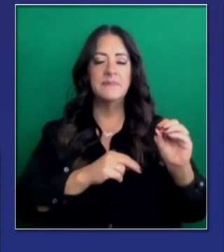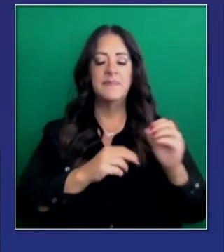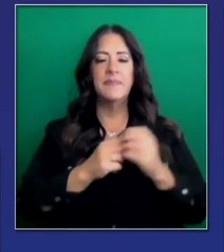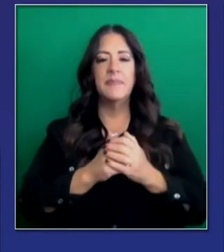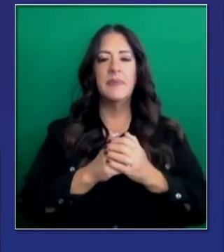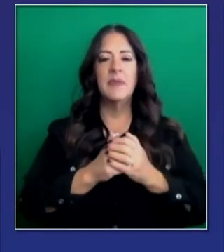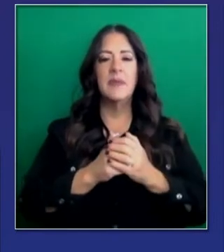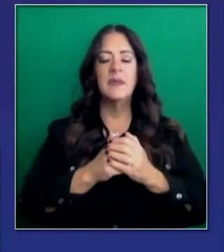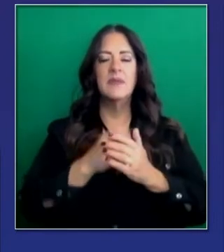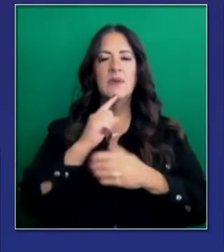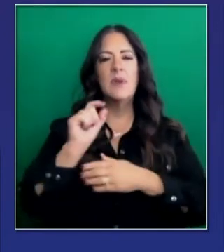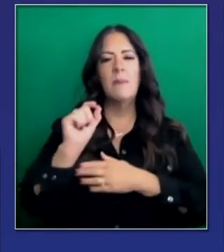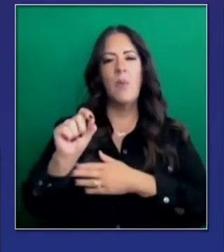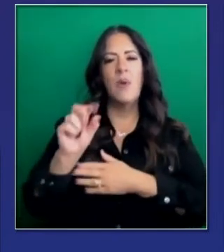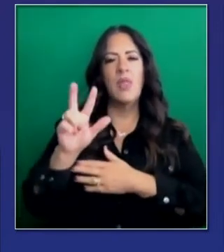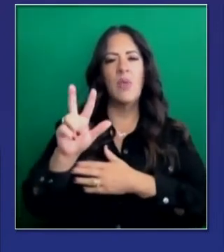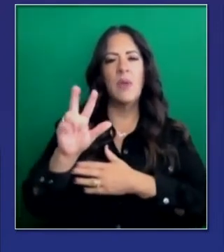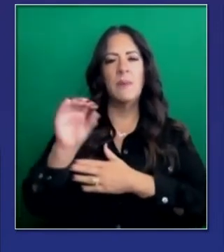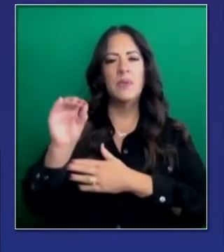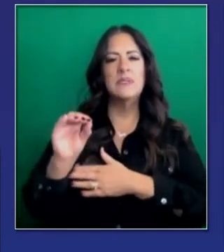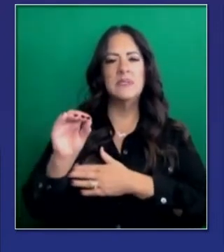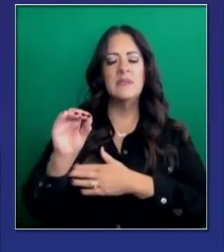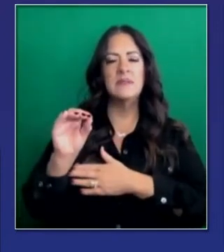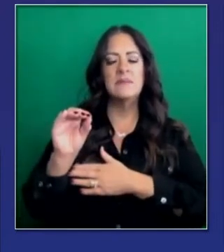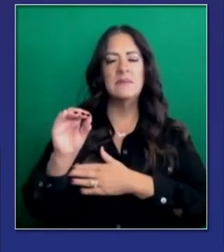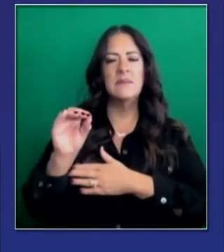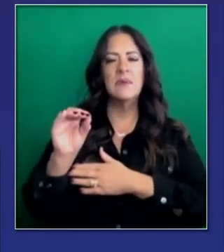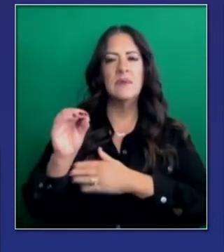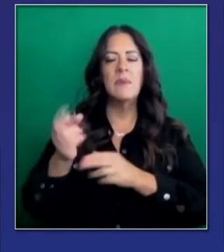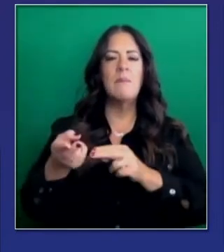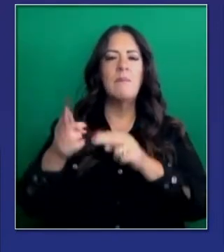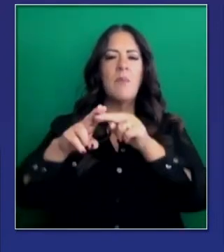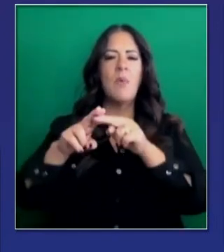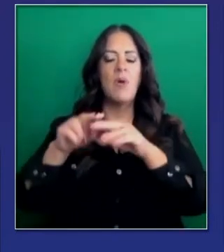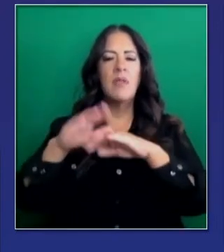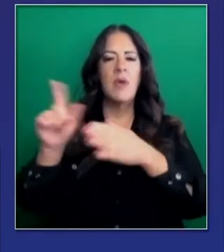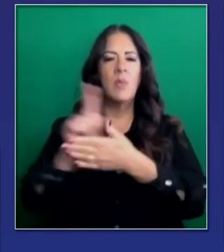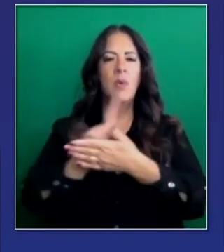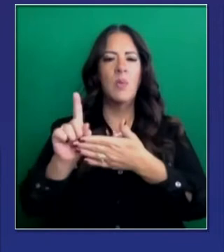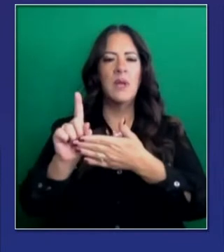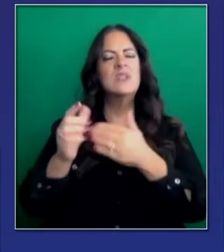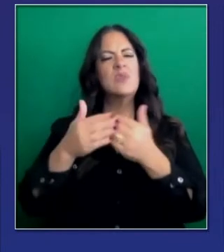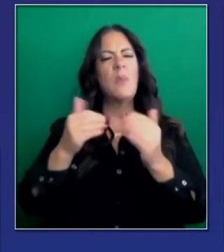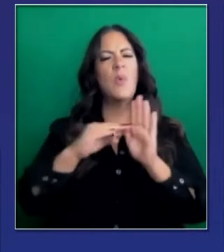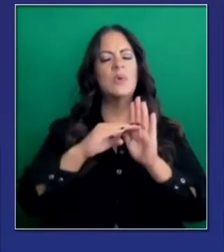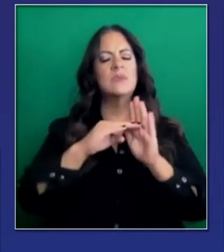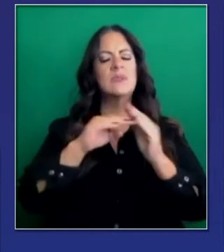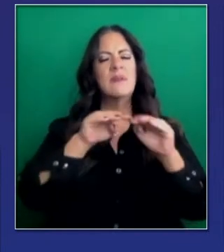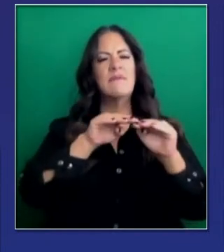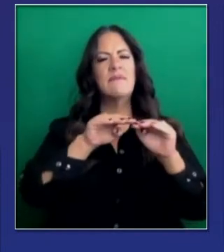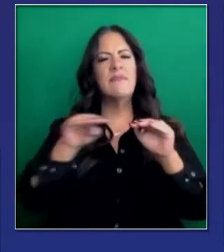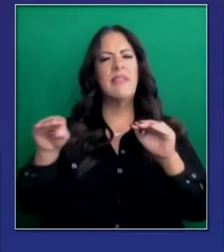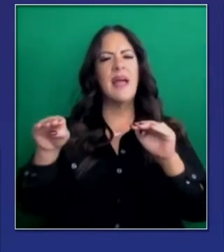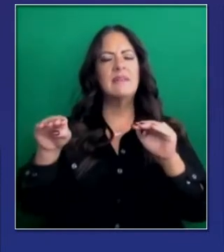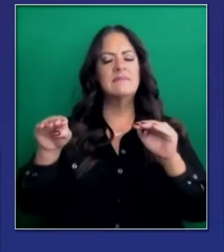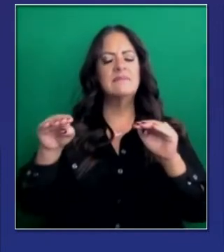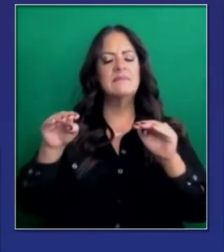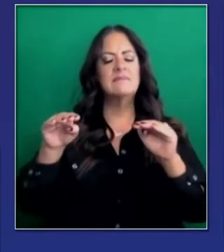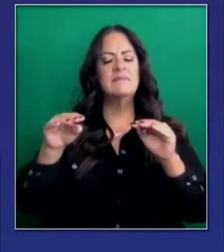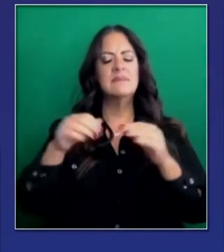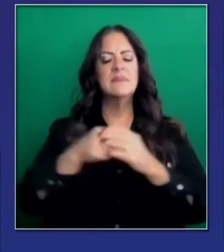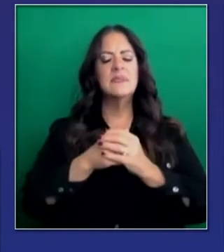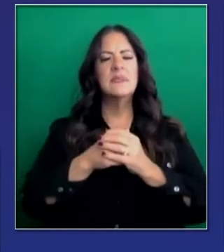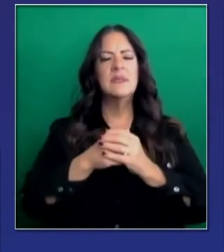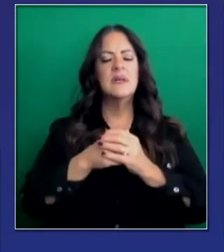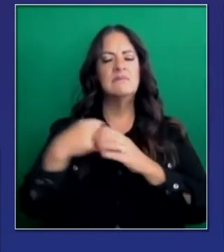0.3 por ciento a través de siete días casi plana la línea de nuevas hospitalizaciones en la última